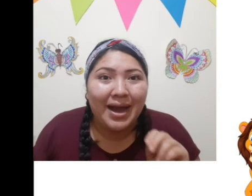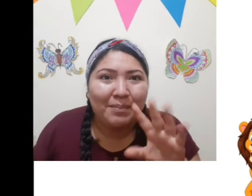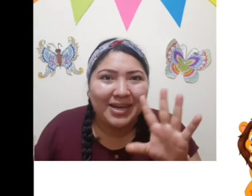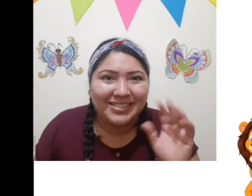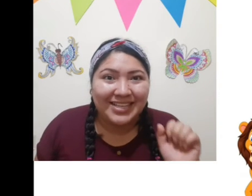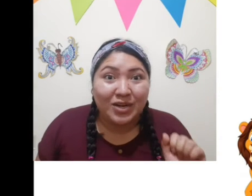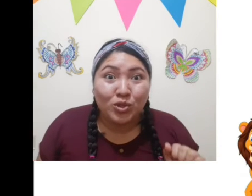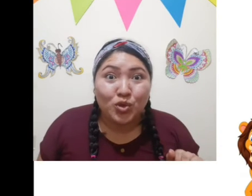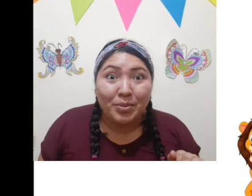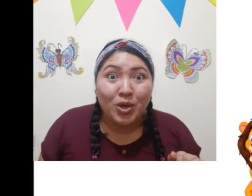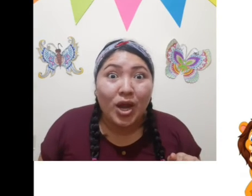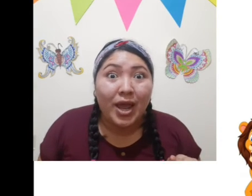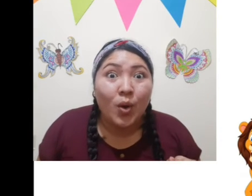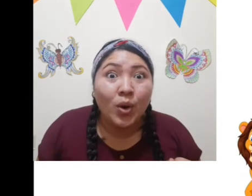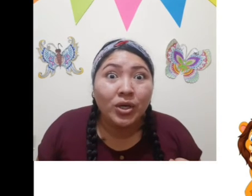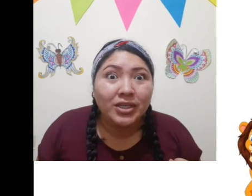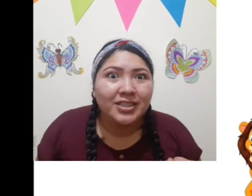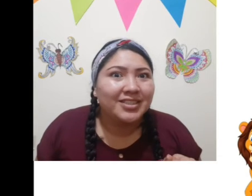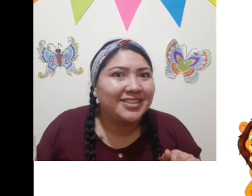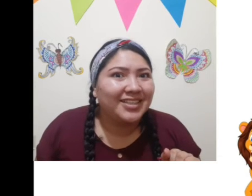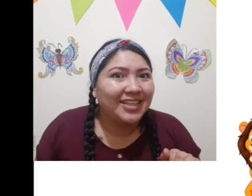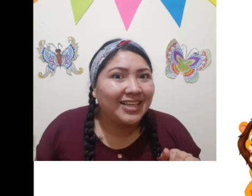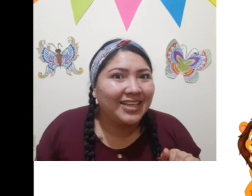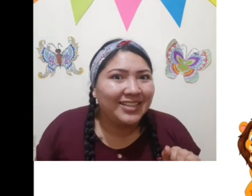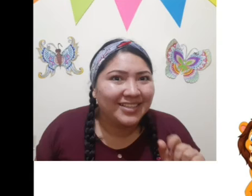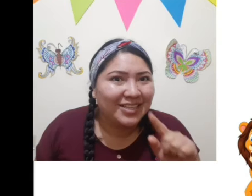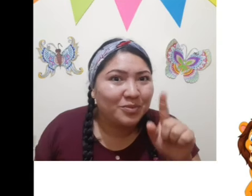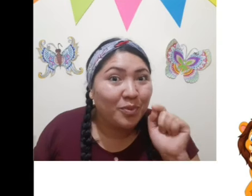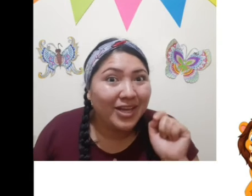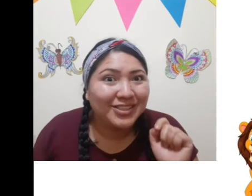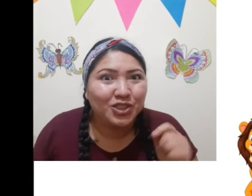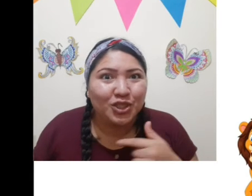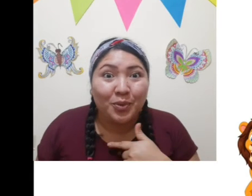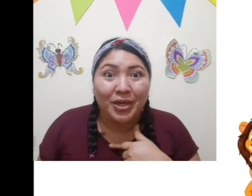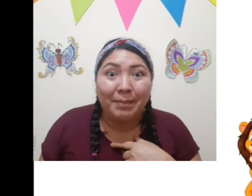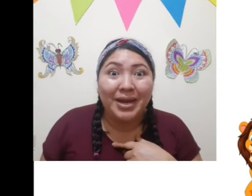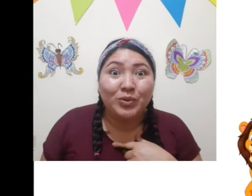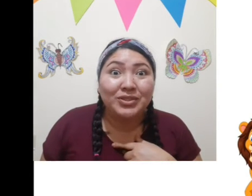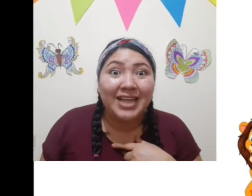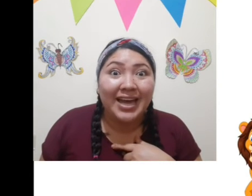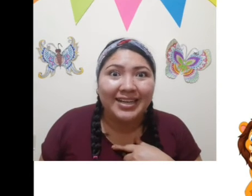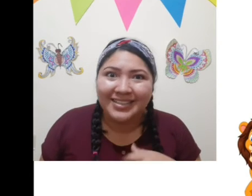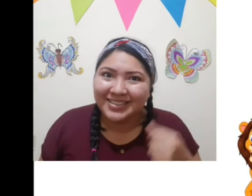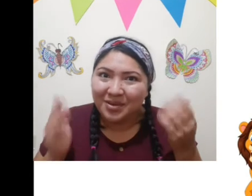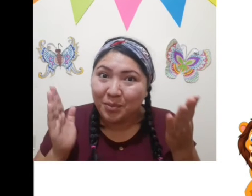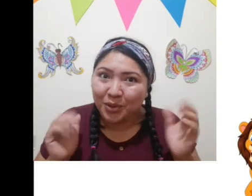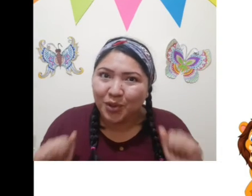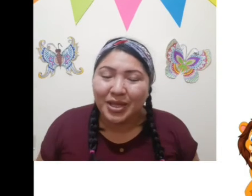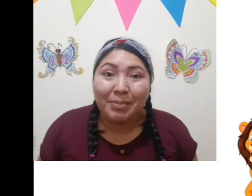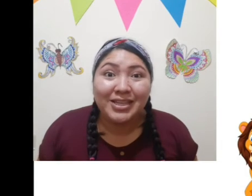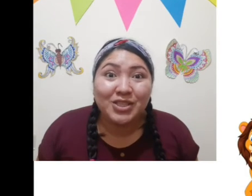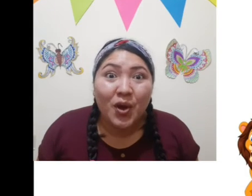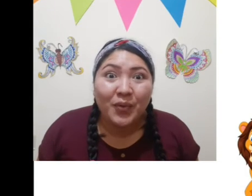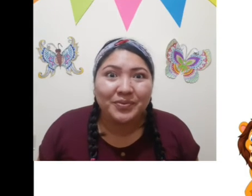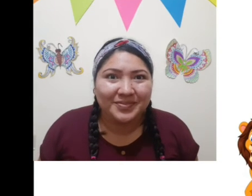va a aparecer nuestro amigo león y después yo te voy a preguntar por